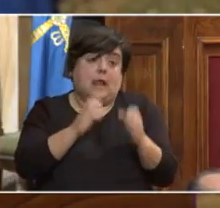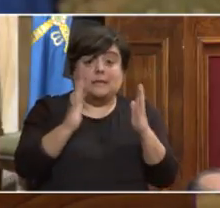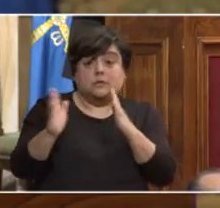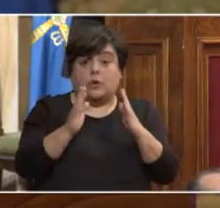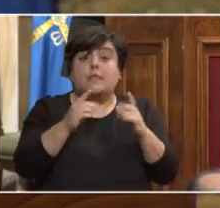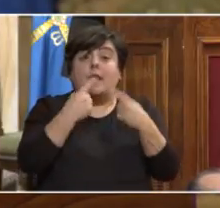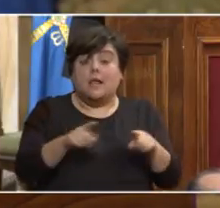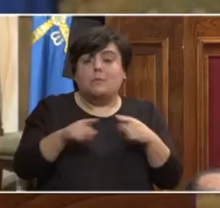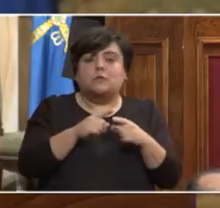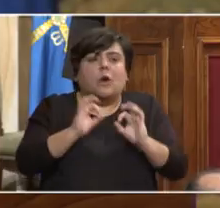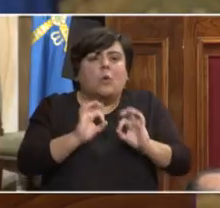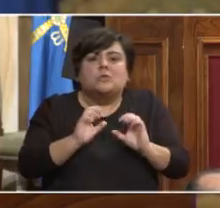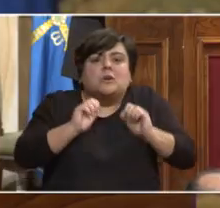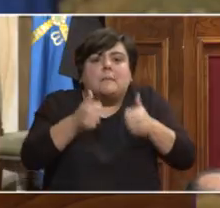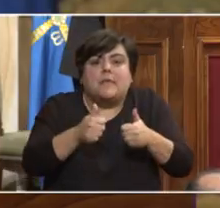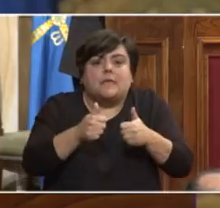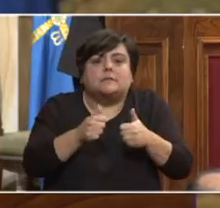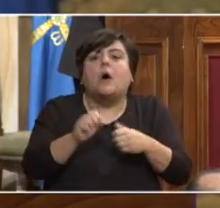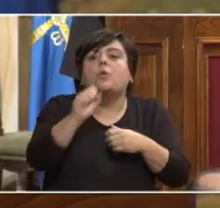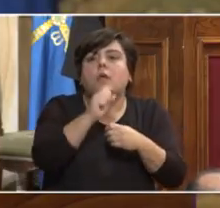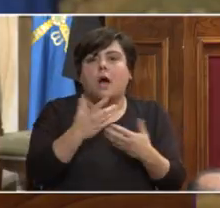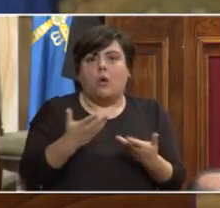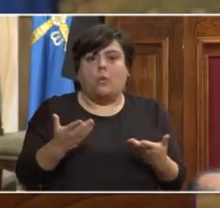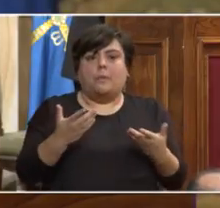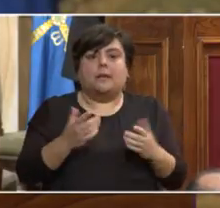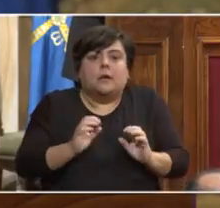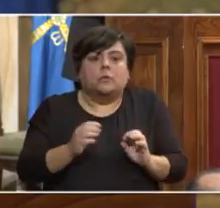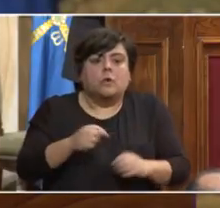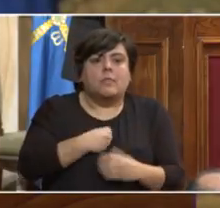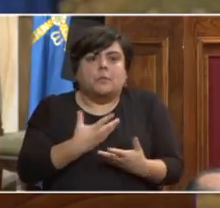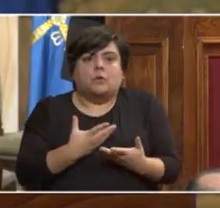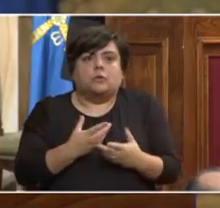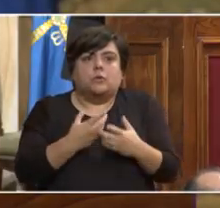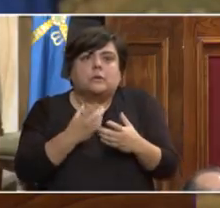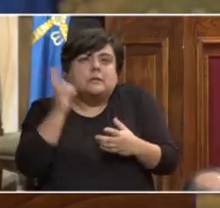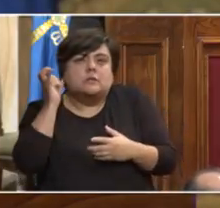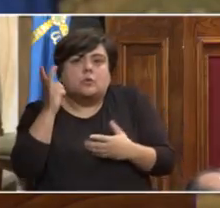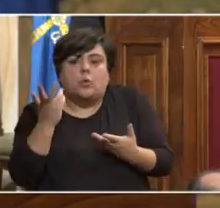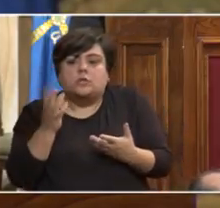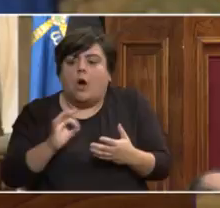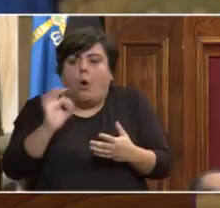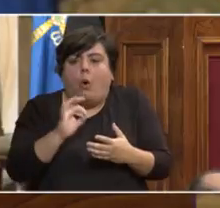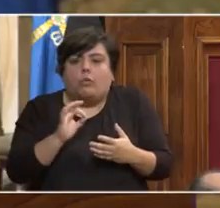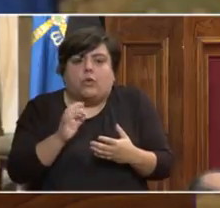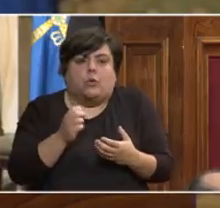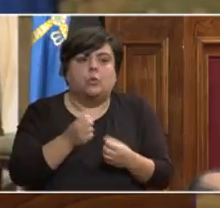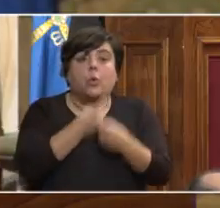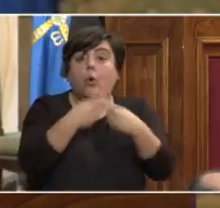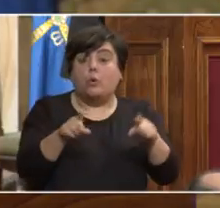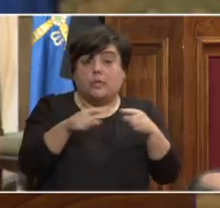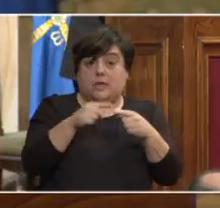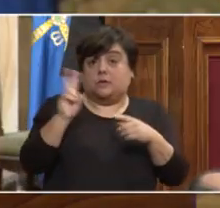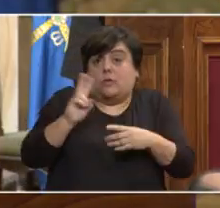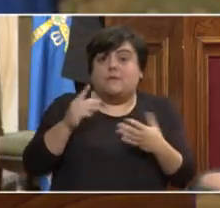experiencia de enfrentarse por primera vez a una ópera y escuchar de pronto fragmentos de Cardoso en Gulevandia, o de estudiar un concierto para violín de Vivaldi y